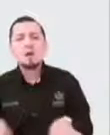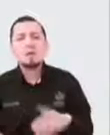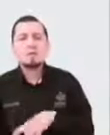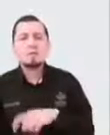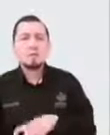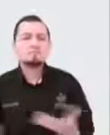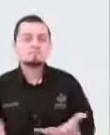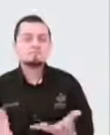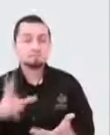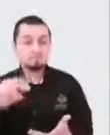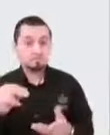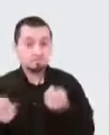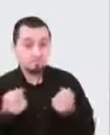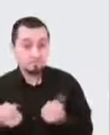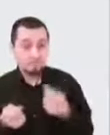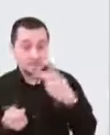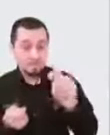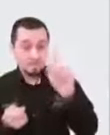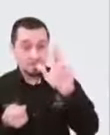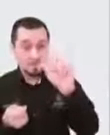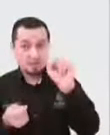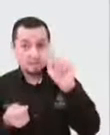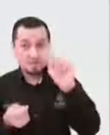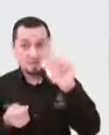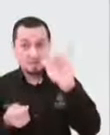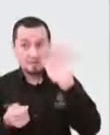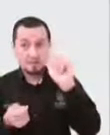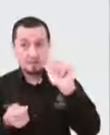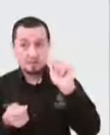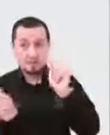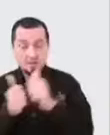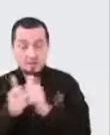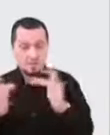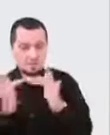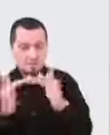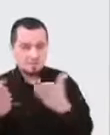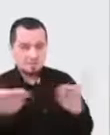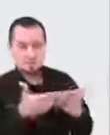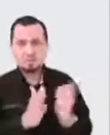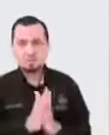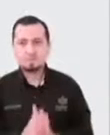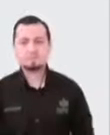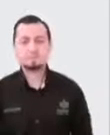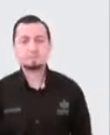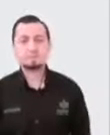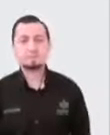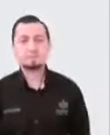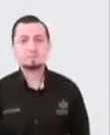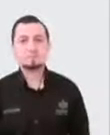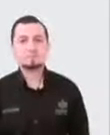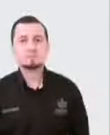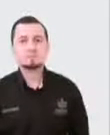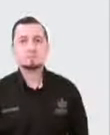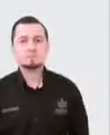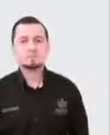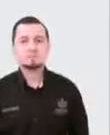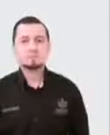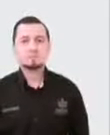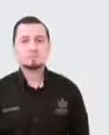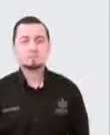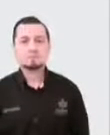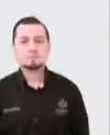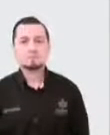tiempo todos tristes entonces el sistema de transparencia que tiene la autora de sagrados gusto de acuerdo gracias